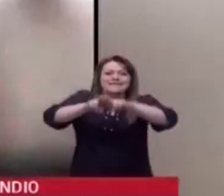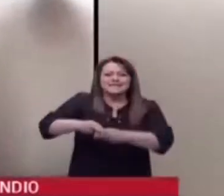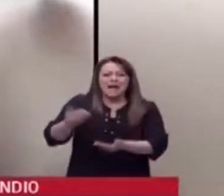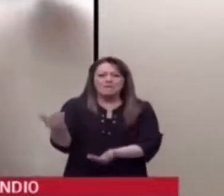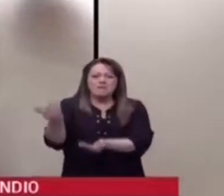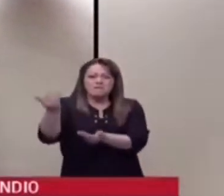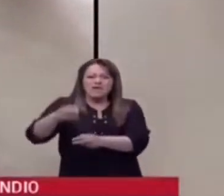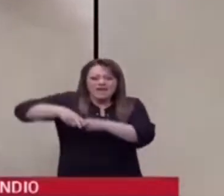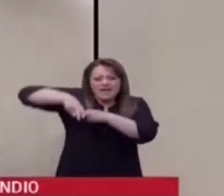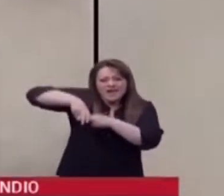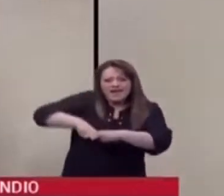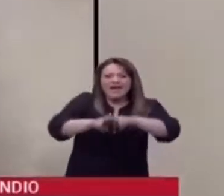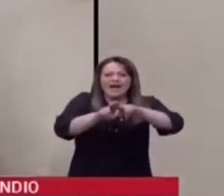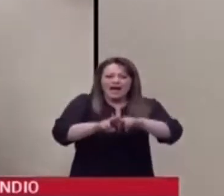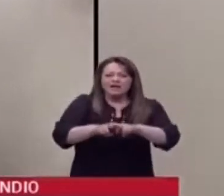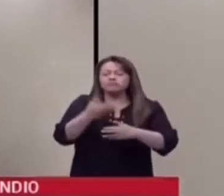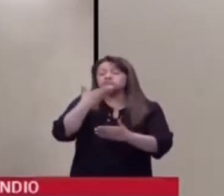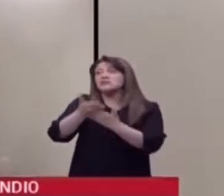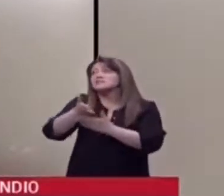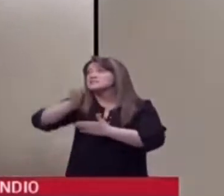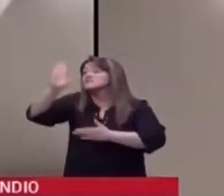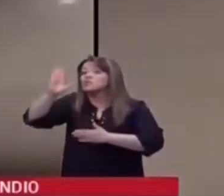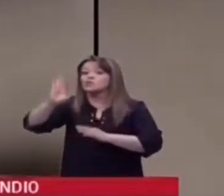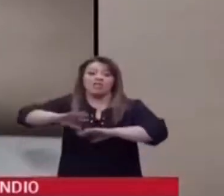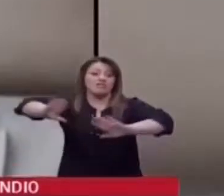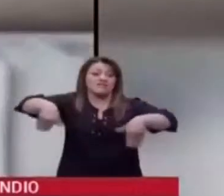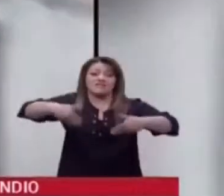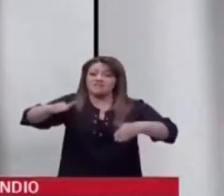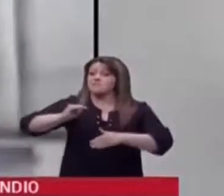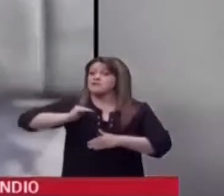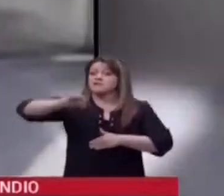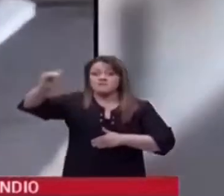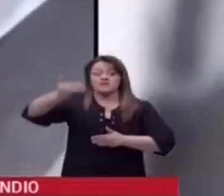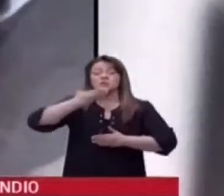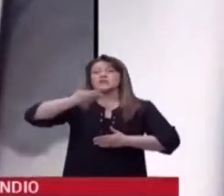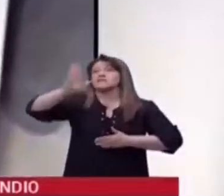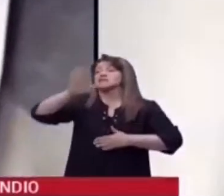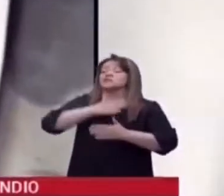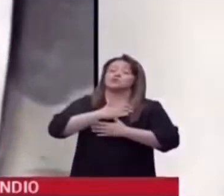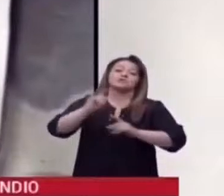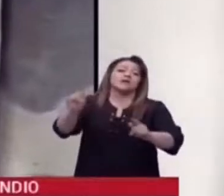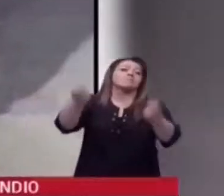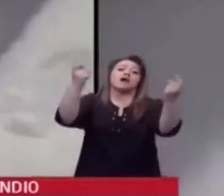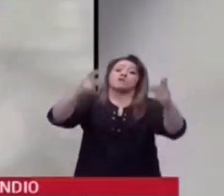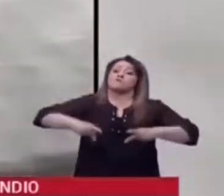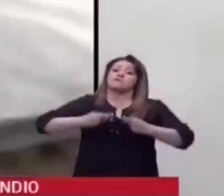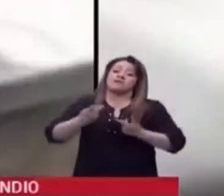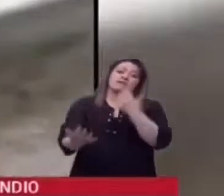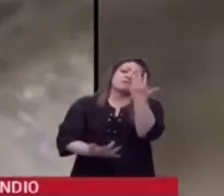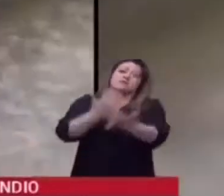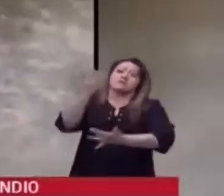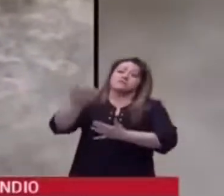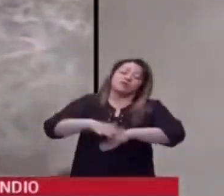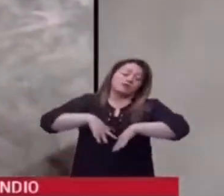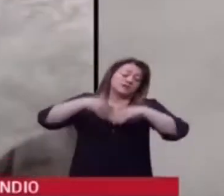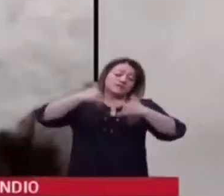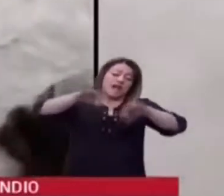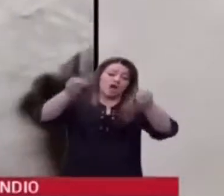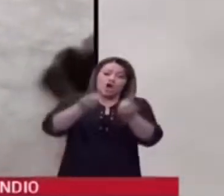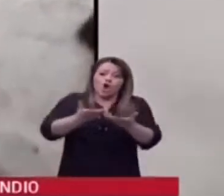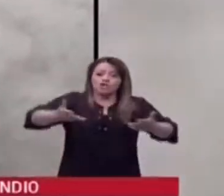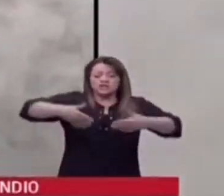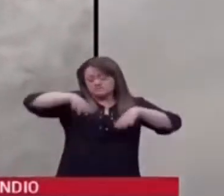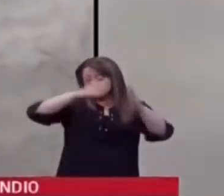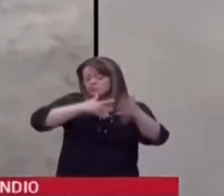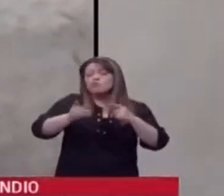bebé. Agradece que ni su esposa ni su hija estuvieran en ese momento en el apartamento. El incendio pudo terminar en una tragedia.